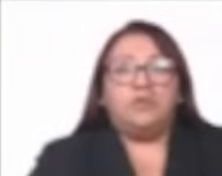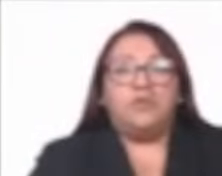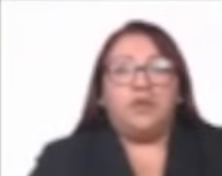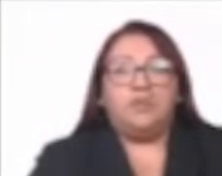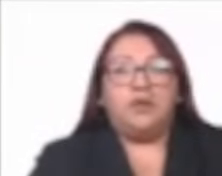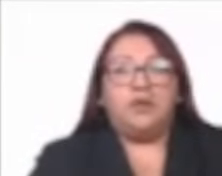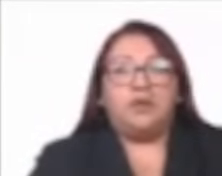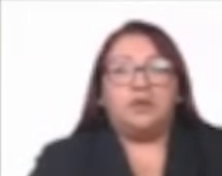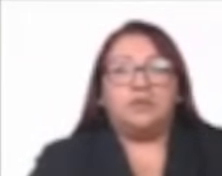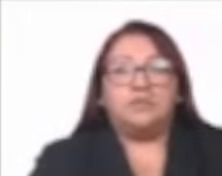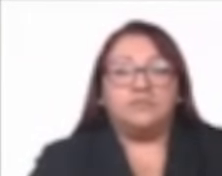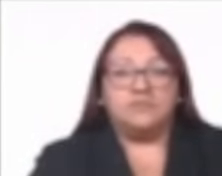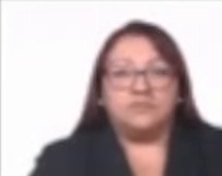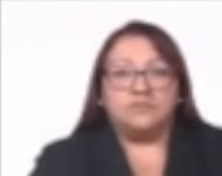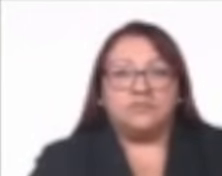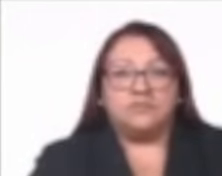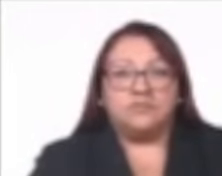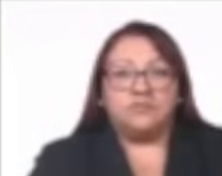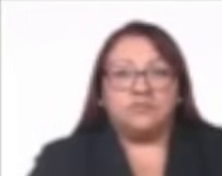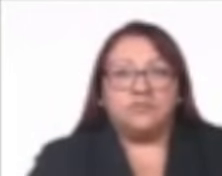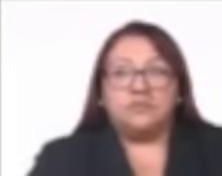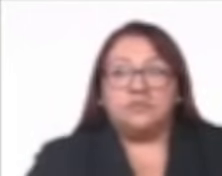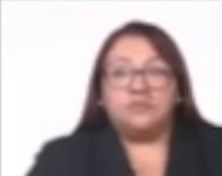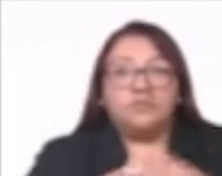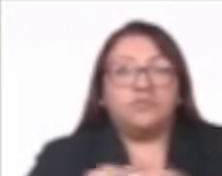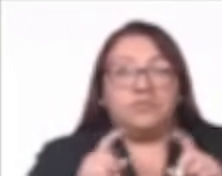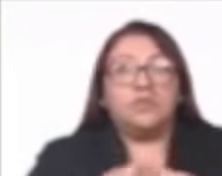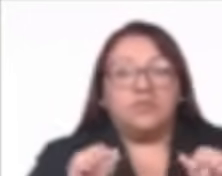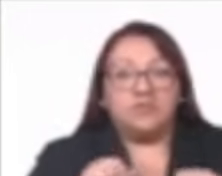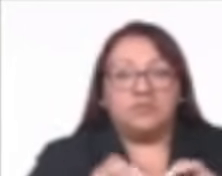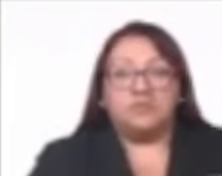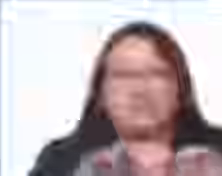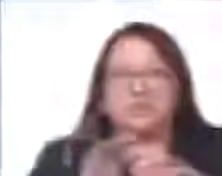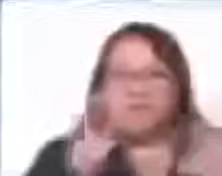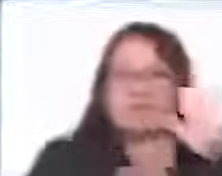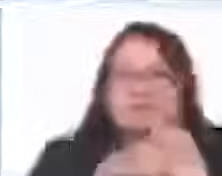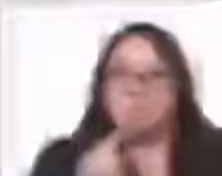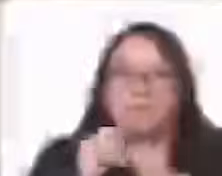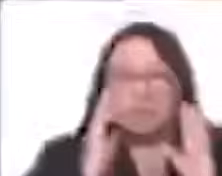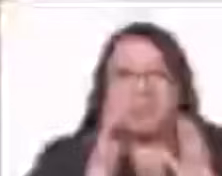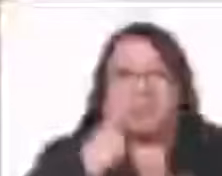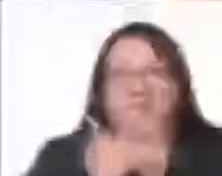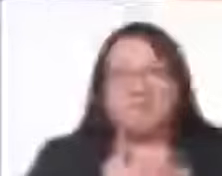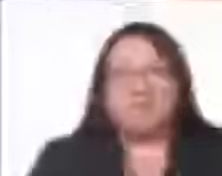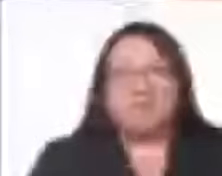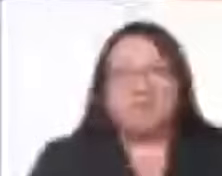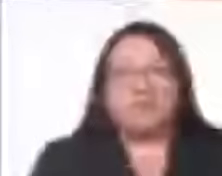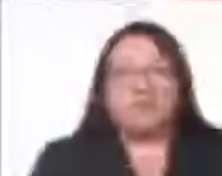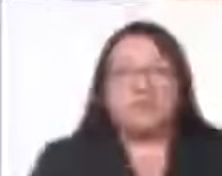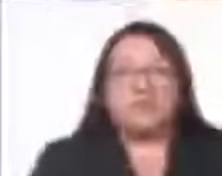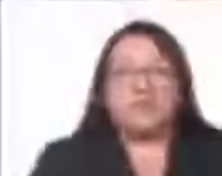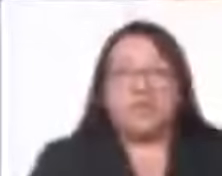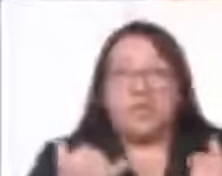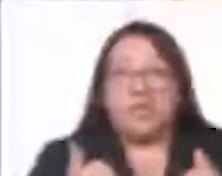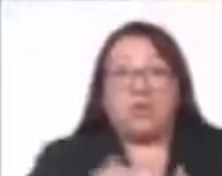está exponiendo y respondiendo todas las preguntas. Pero sí me ha llamado mucho la atención, señor presidente, que a la misma hora que